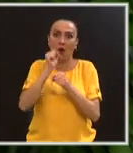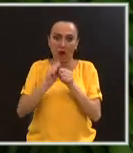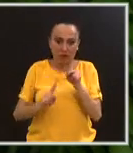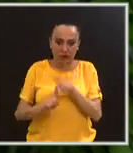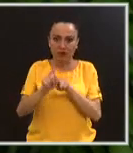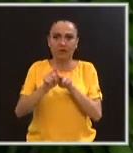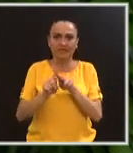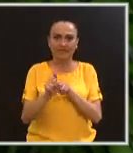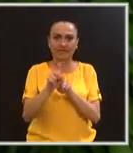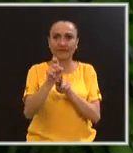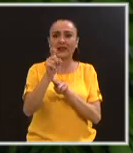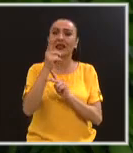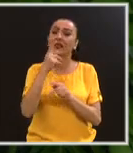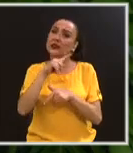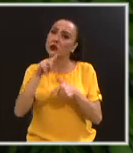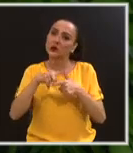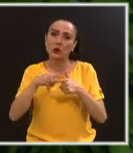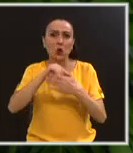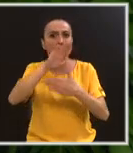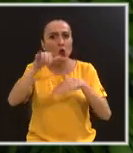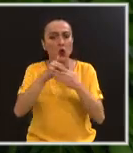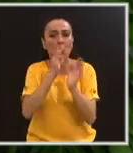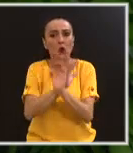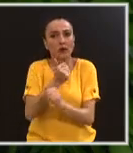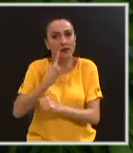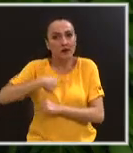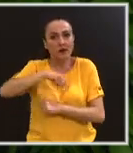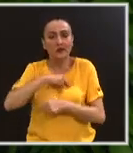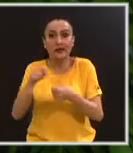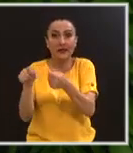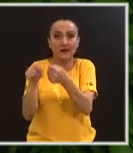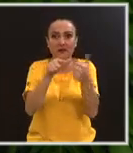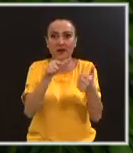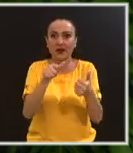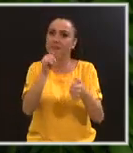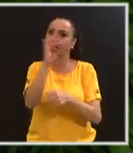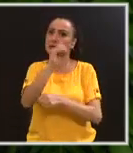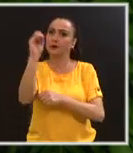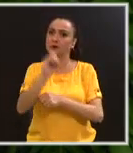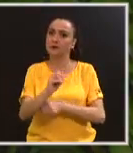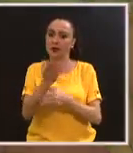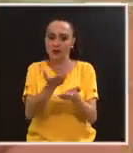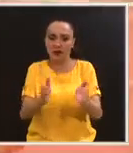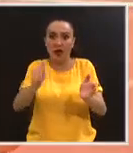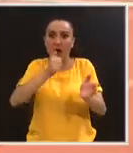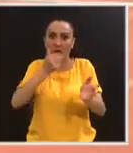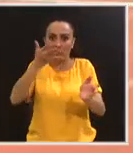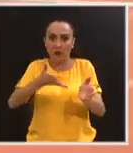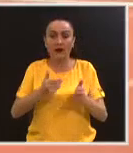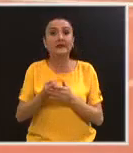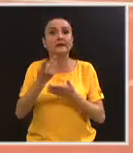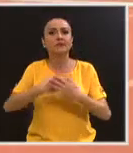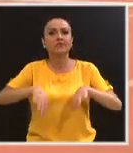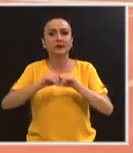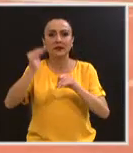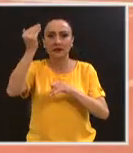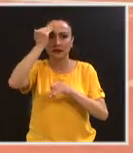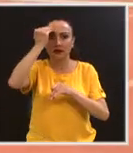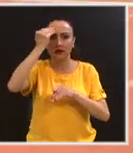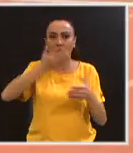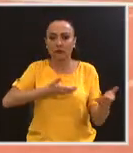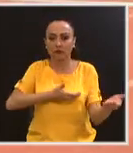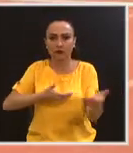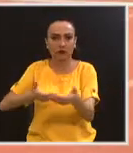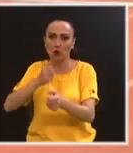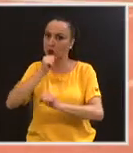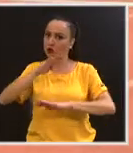esas larvas Así que todos a cuidarnos y eliminar completamente los criaderos Es importante saber que la fumigación no